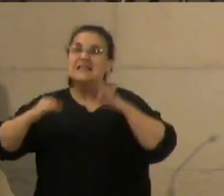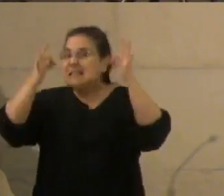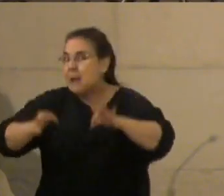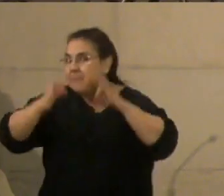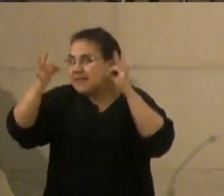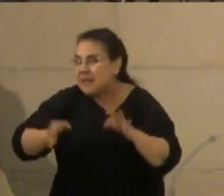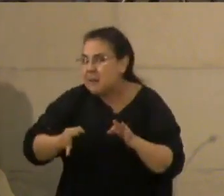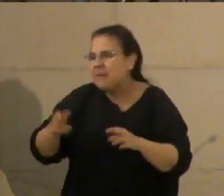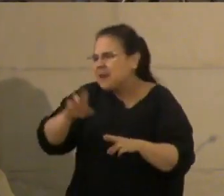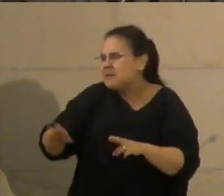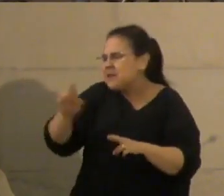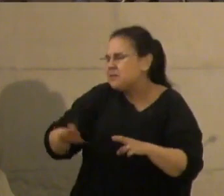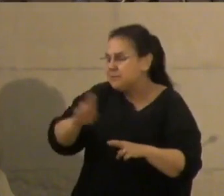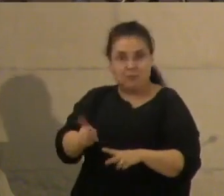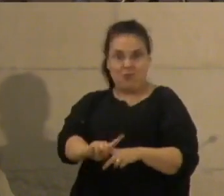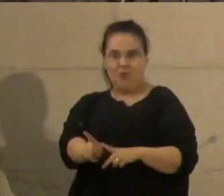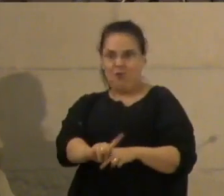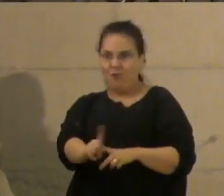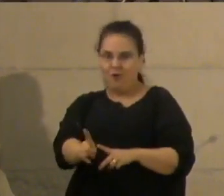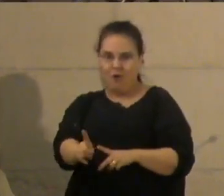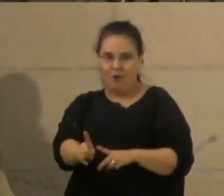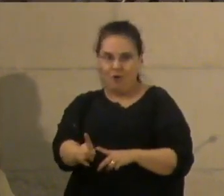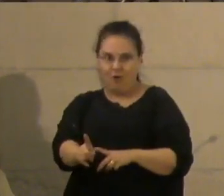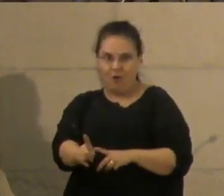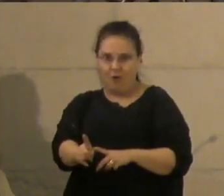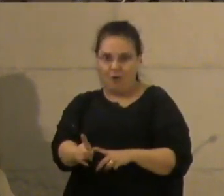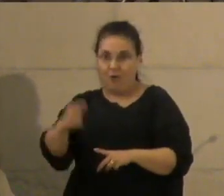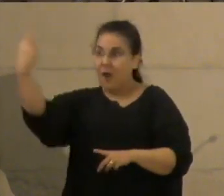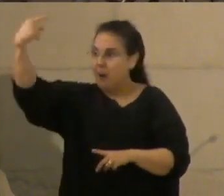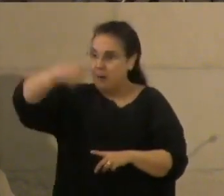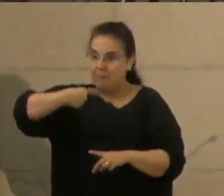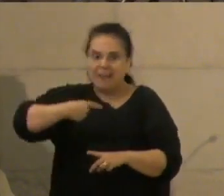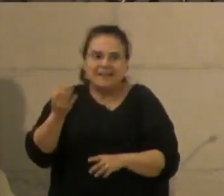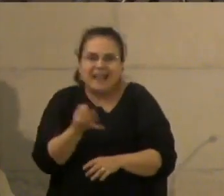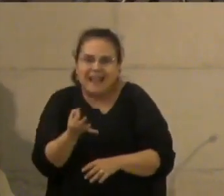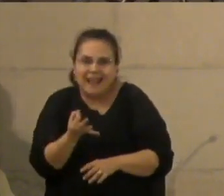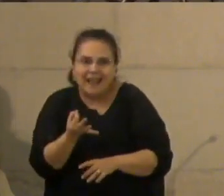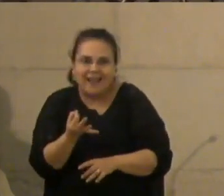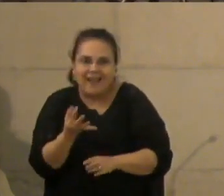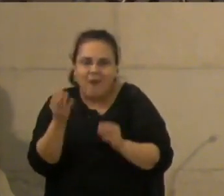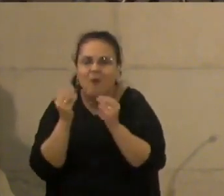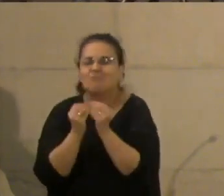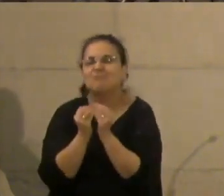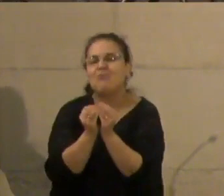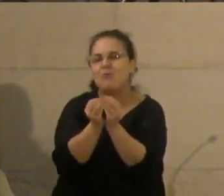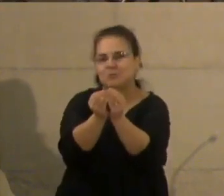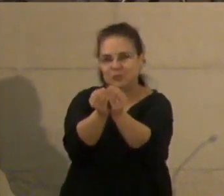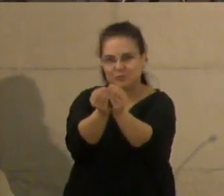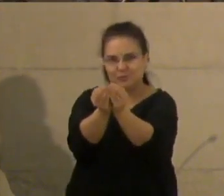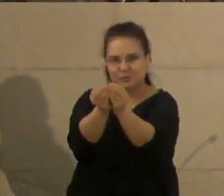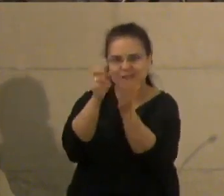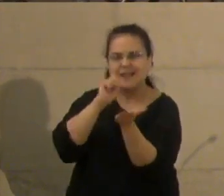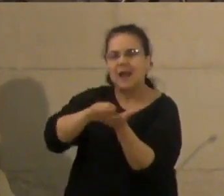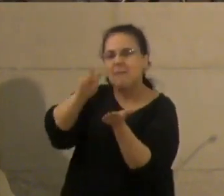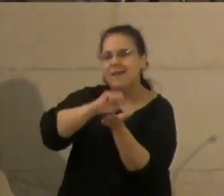siempre, repetir lo que hemos hecho otras veces. Su mandato es caminar juntos en la